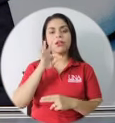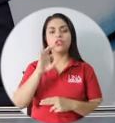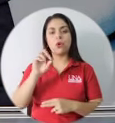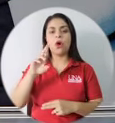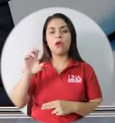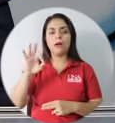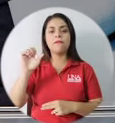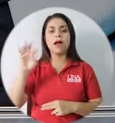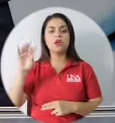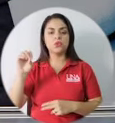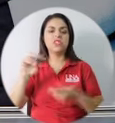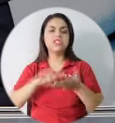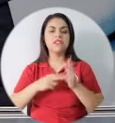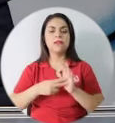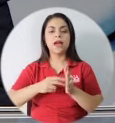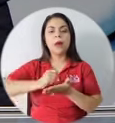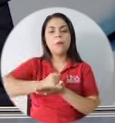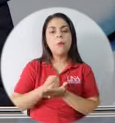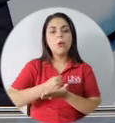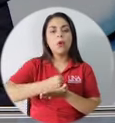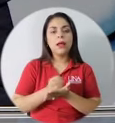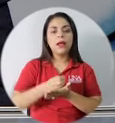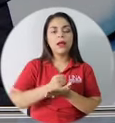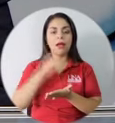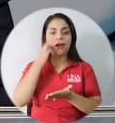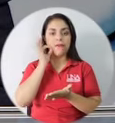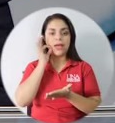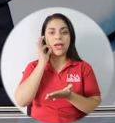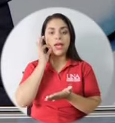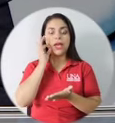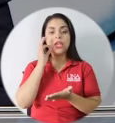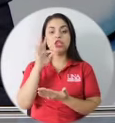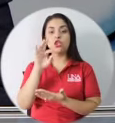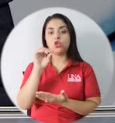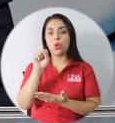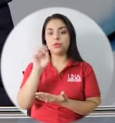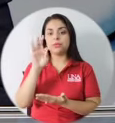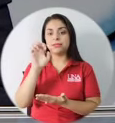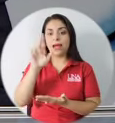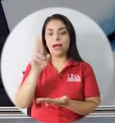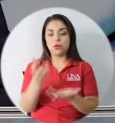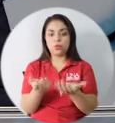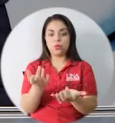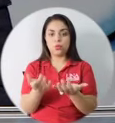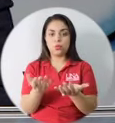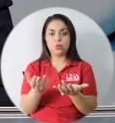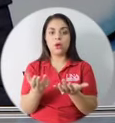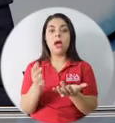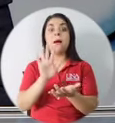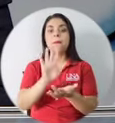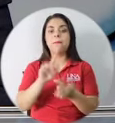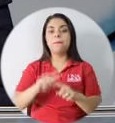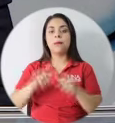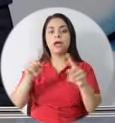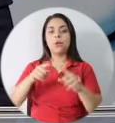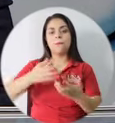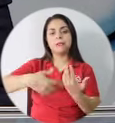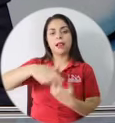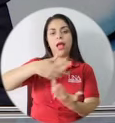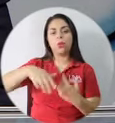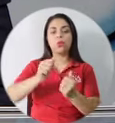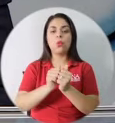¿verdad? Que significa moler, tostar el café, pero al tostarlo, mezclarlo. Uh-huh. Especialmente